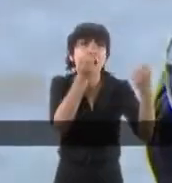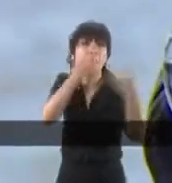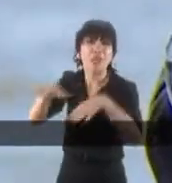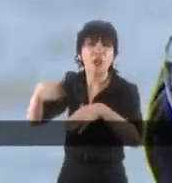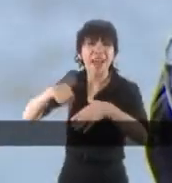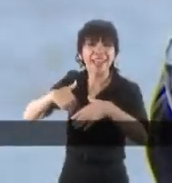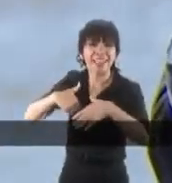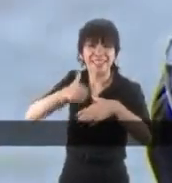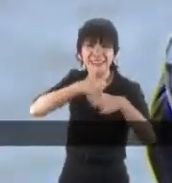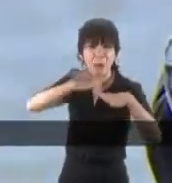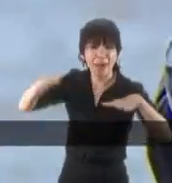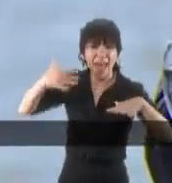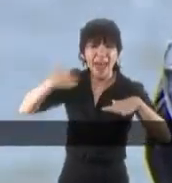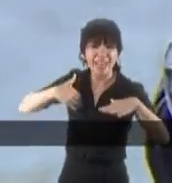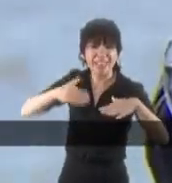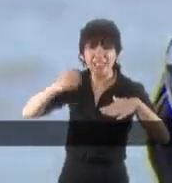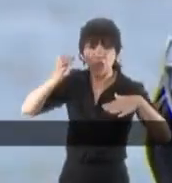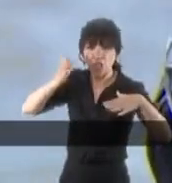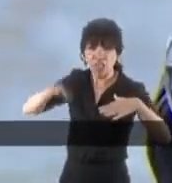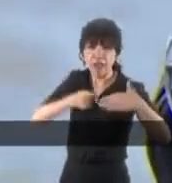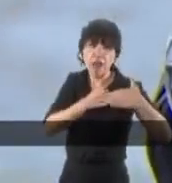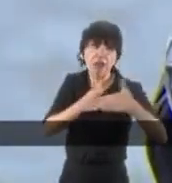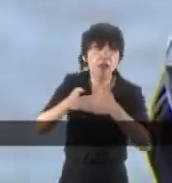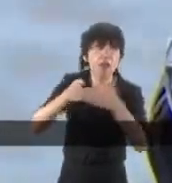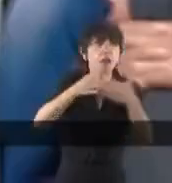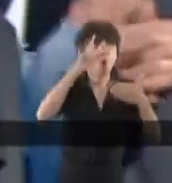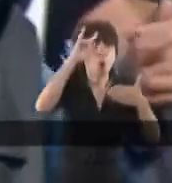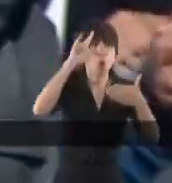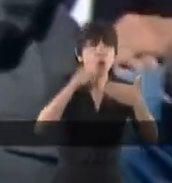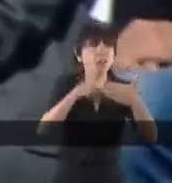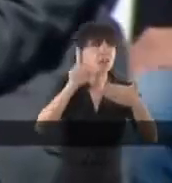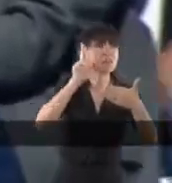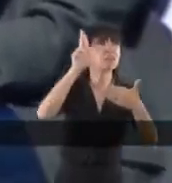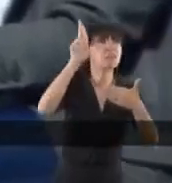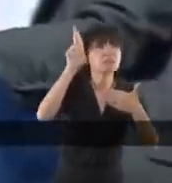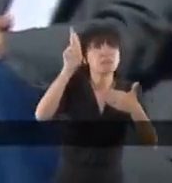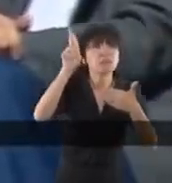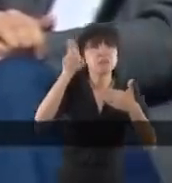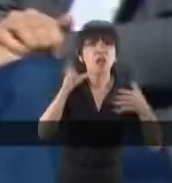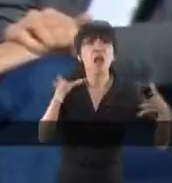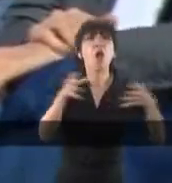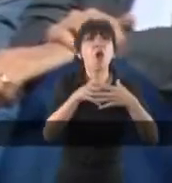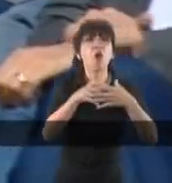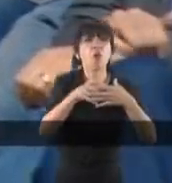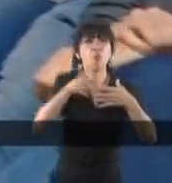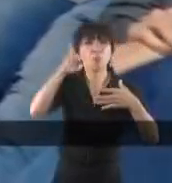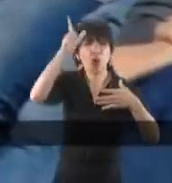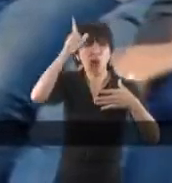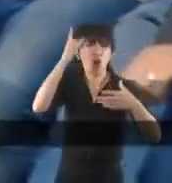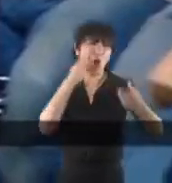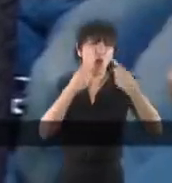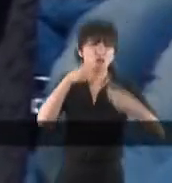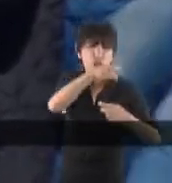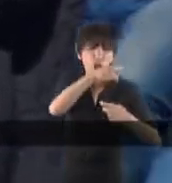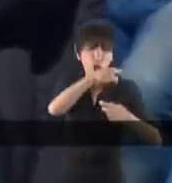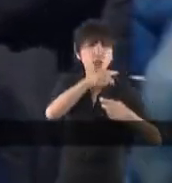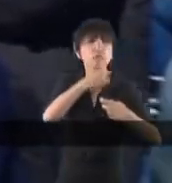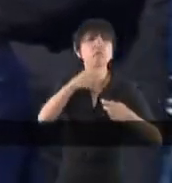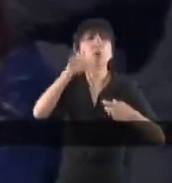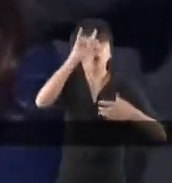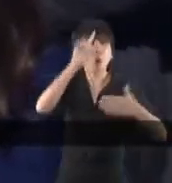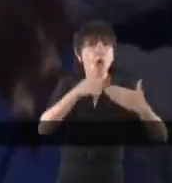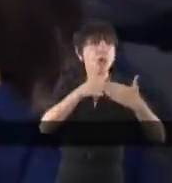nacional, pedir autorización a la prefectura de un país extranjero y recién